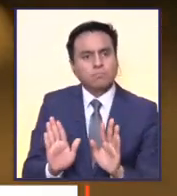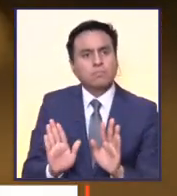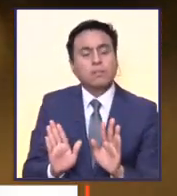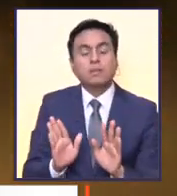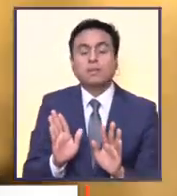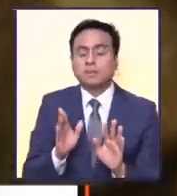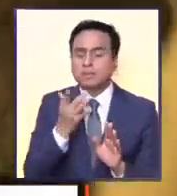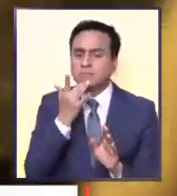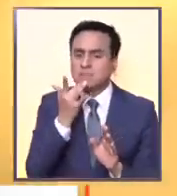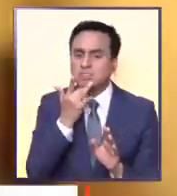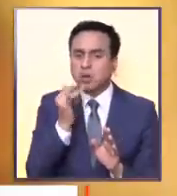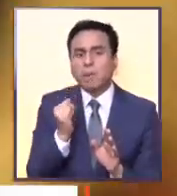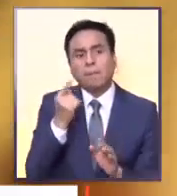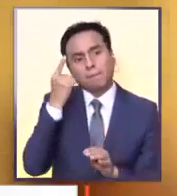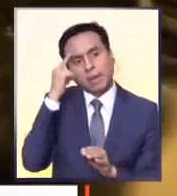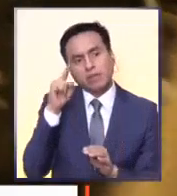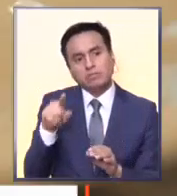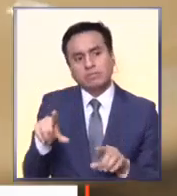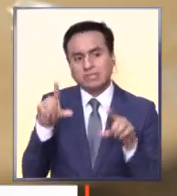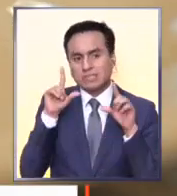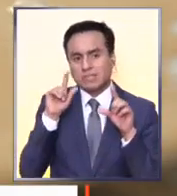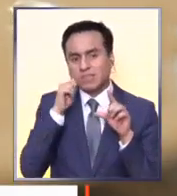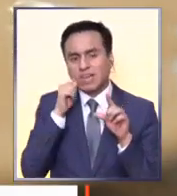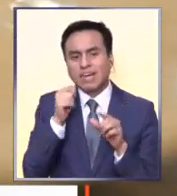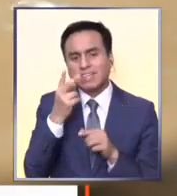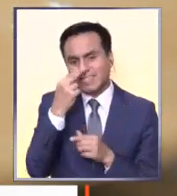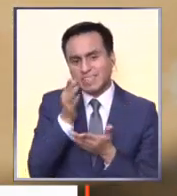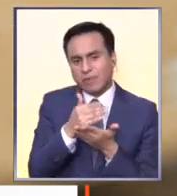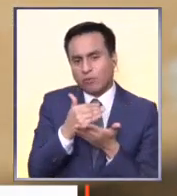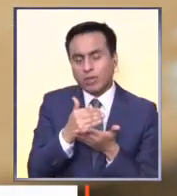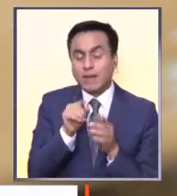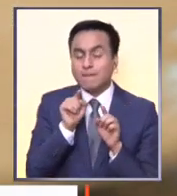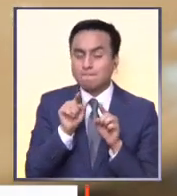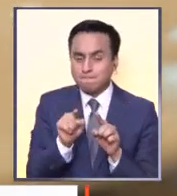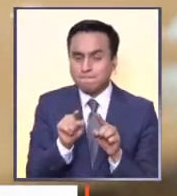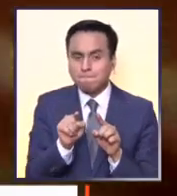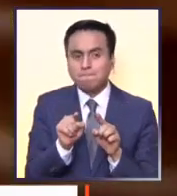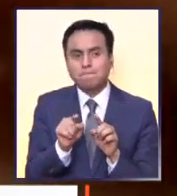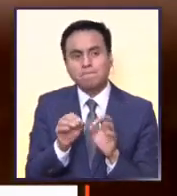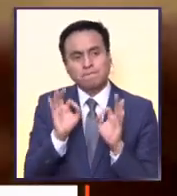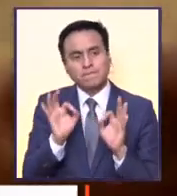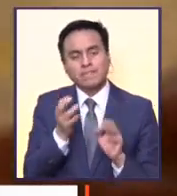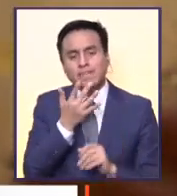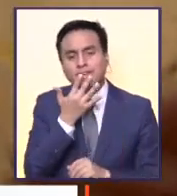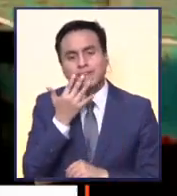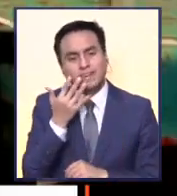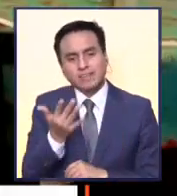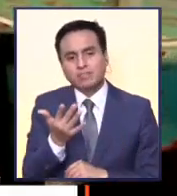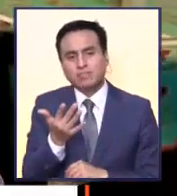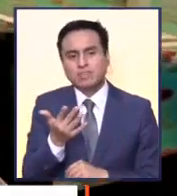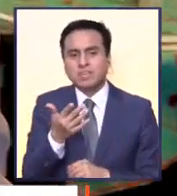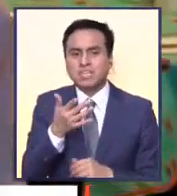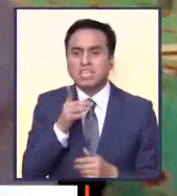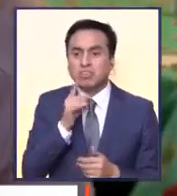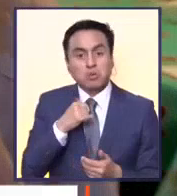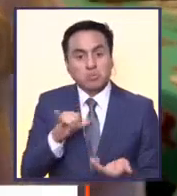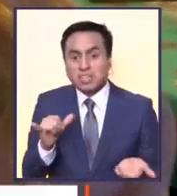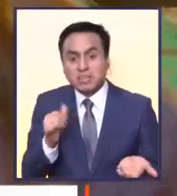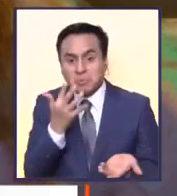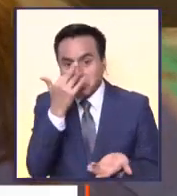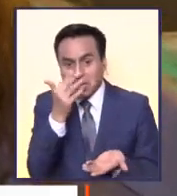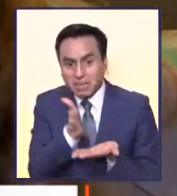muy sencillo, pero me encanta que el protagonista sea la cebolla, un producto tan noble, tan rico, que ¿a quién no le gusta la cebolla?